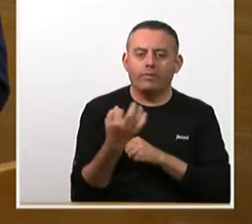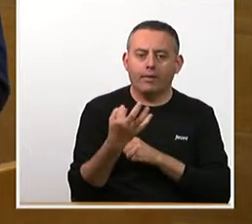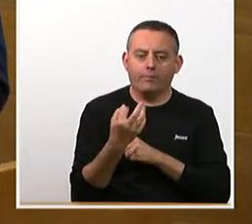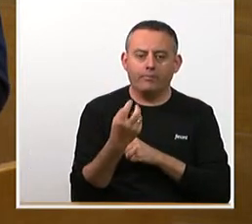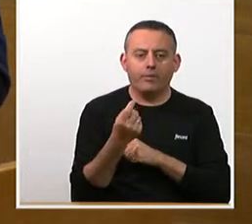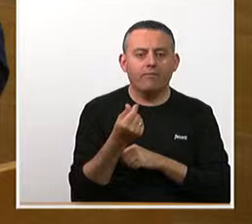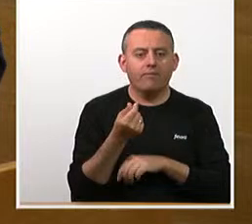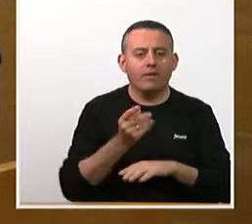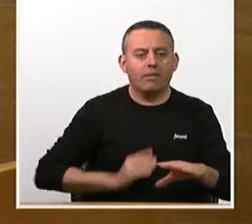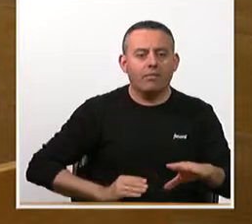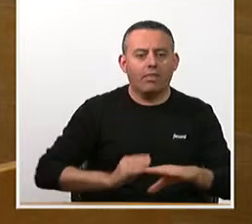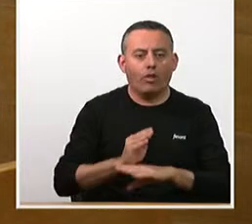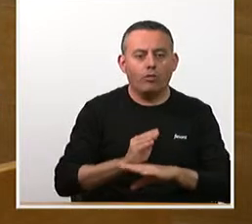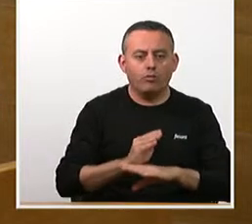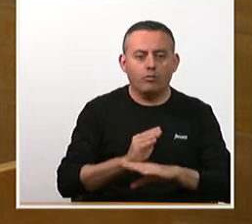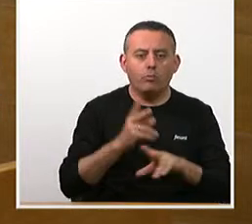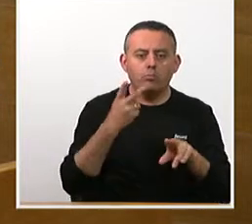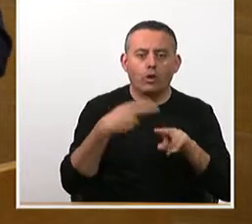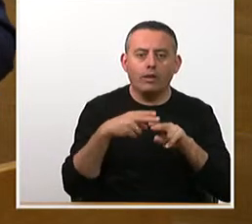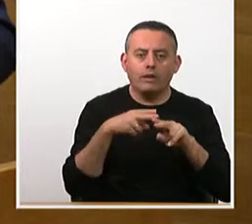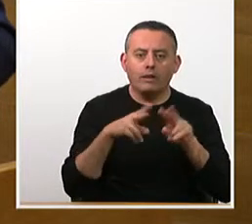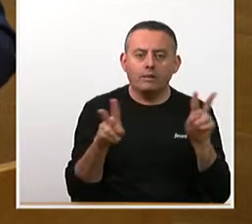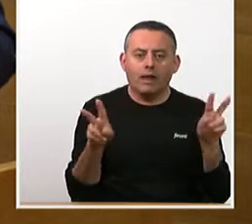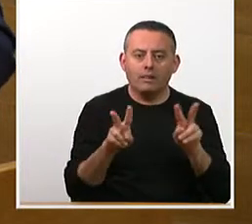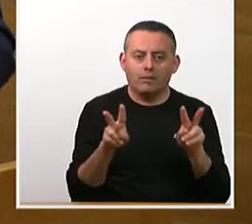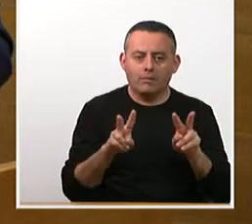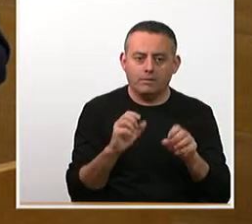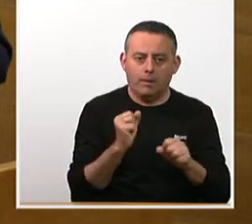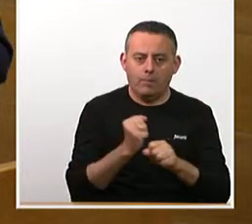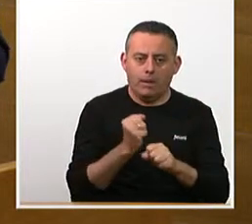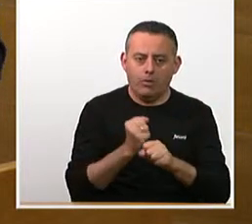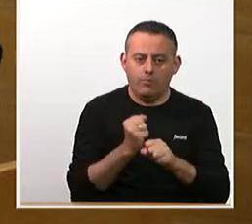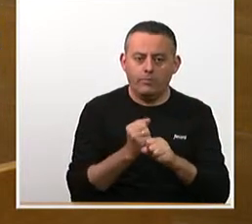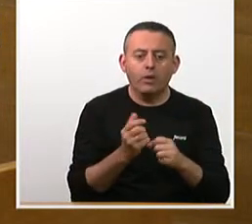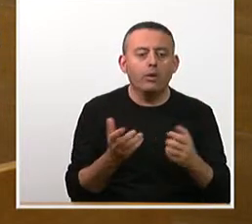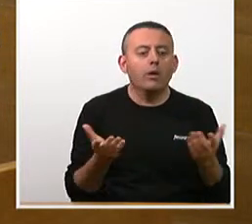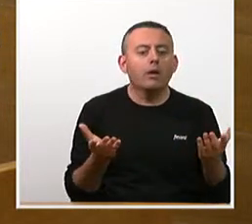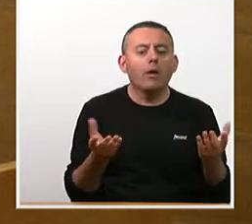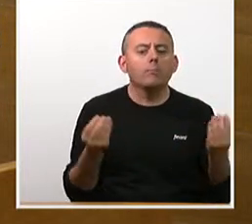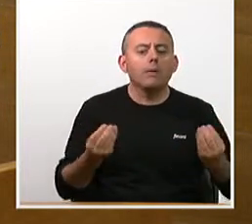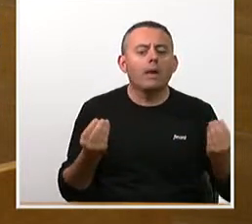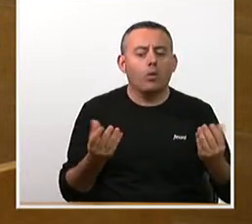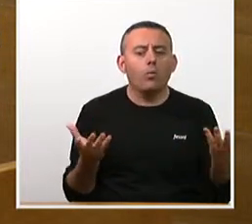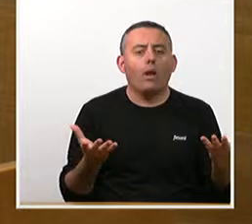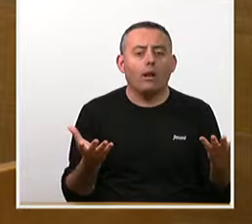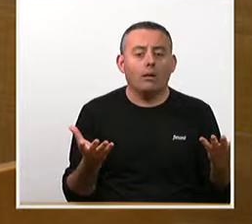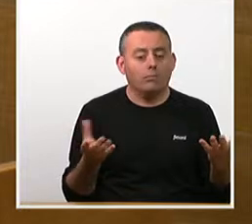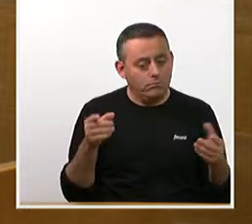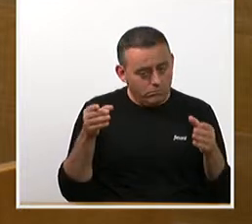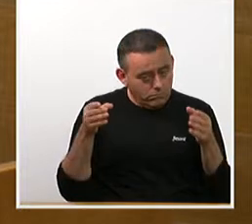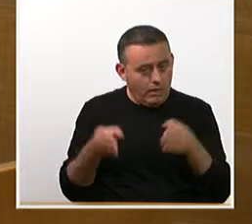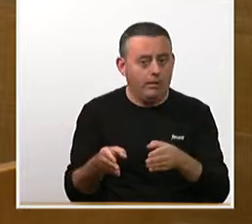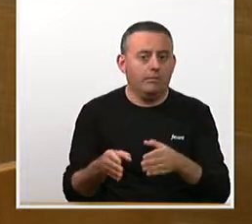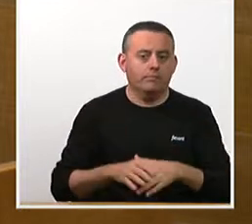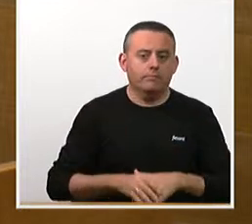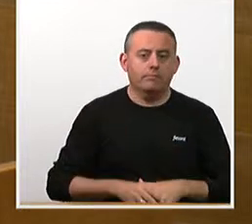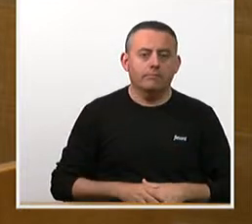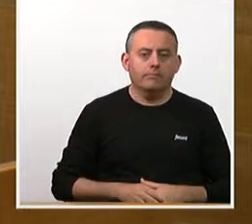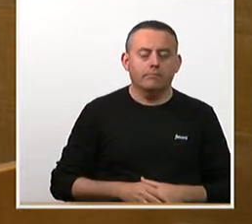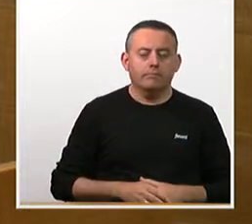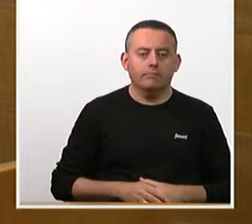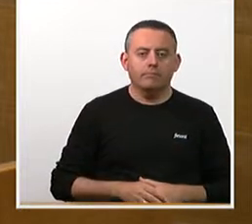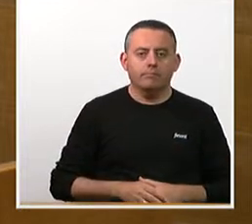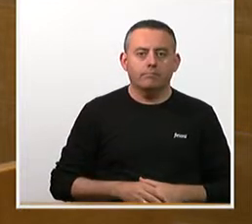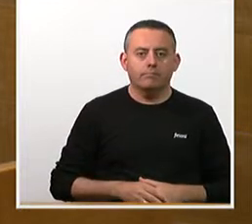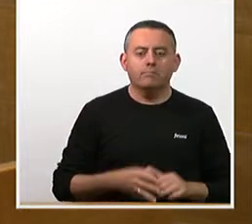de políticas activas de empleo que hayan demostrado mayor eficacia Qué significa esto que aunque